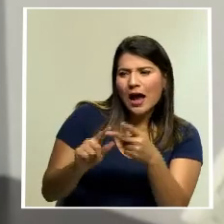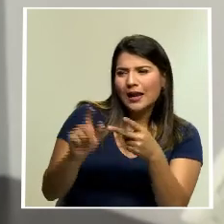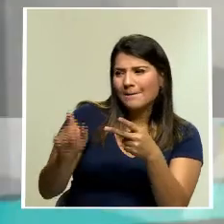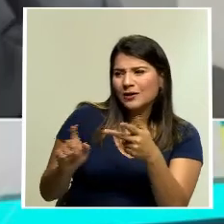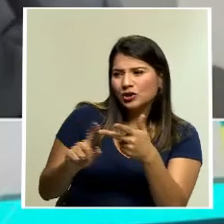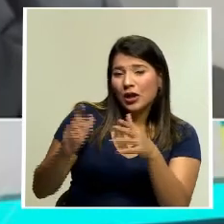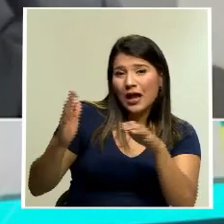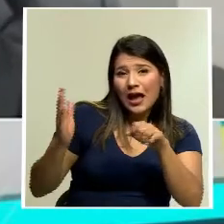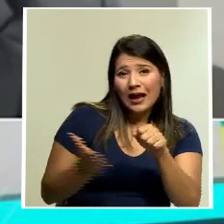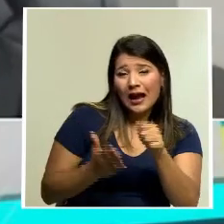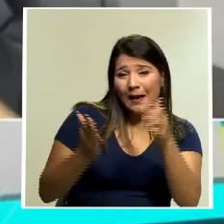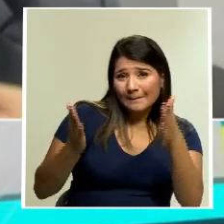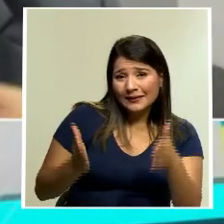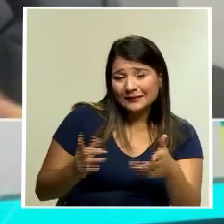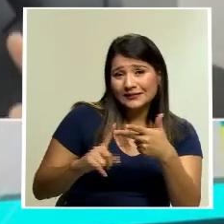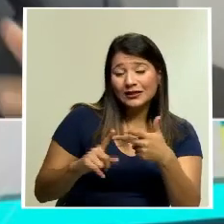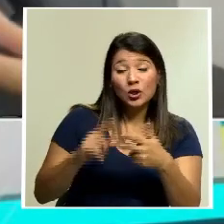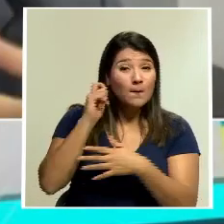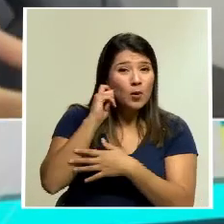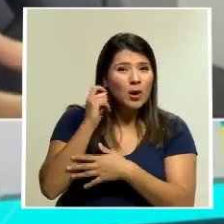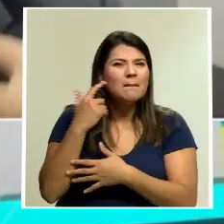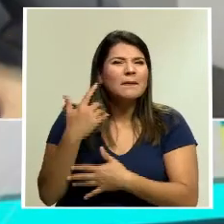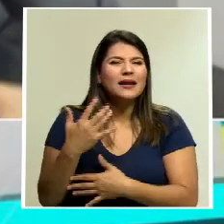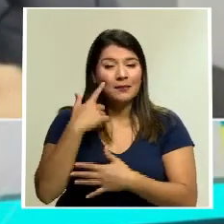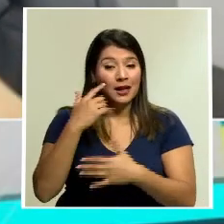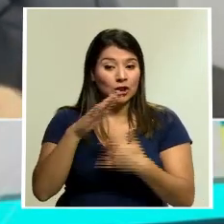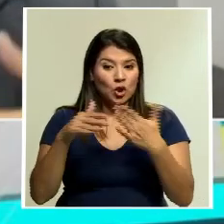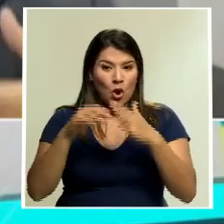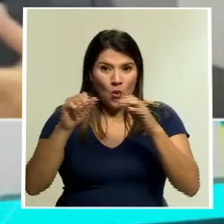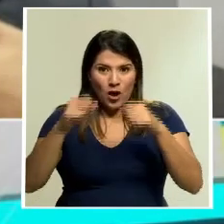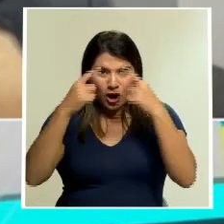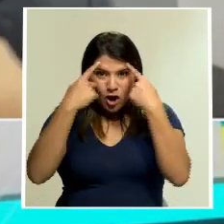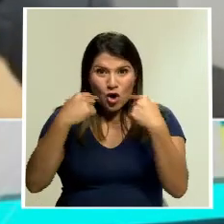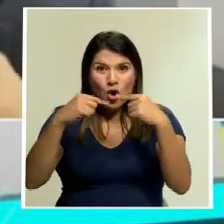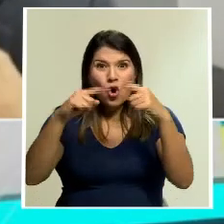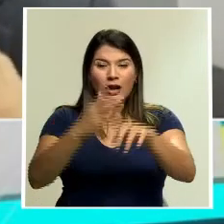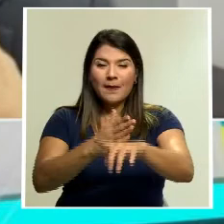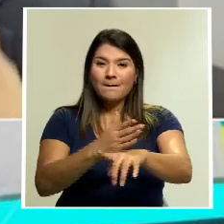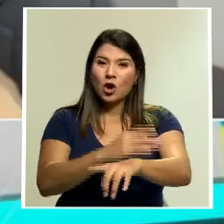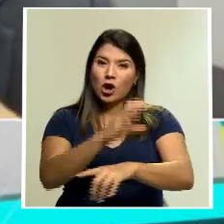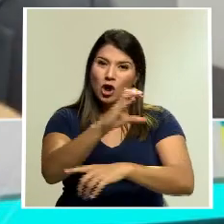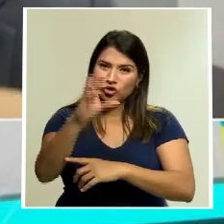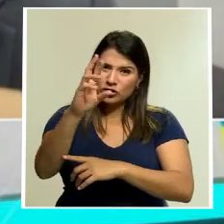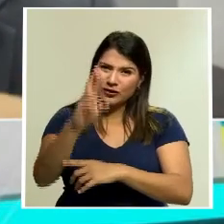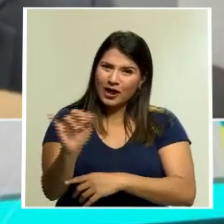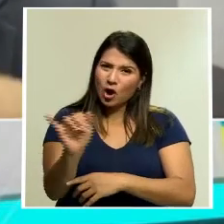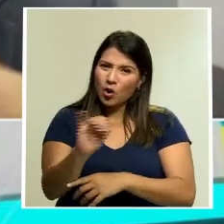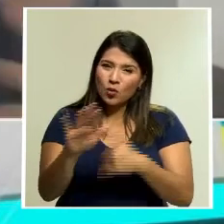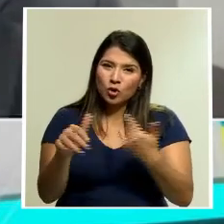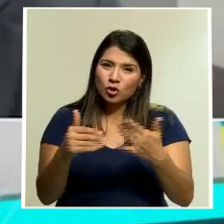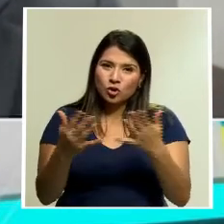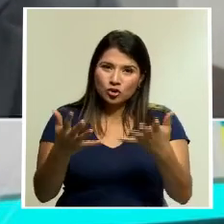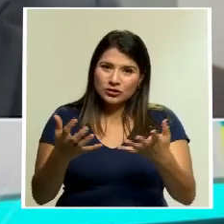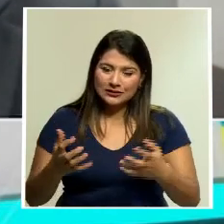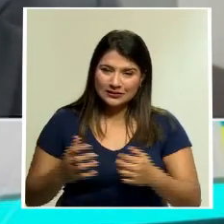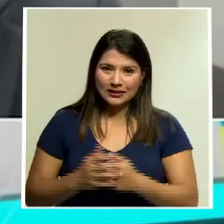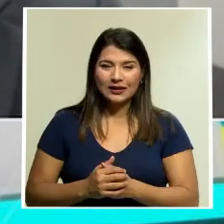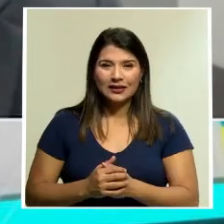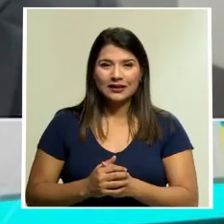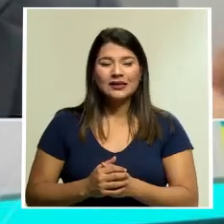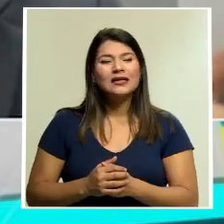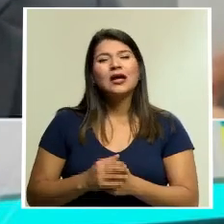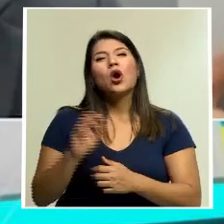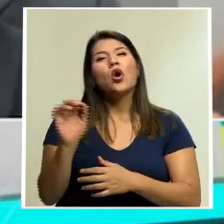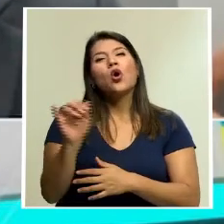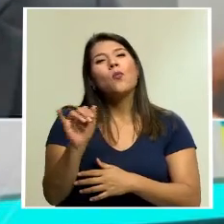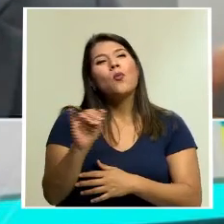las mujeres, para poder entre todos construir esa Costa Rica que todos queremos, inspirada en la Costa